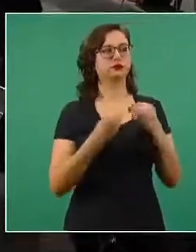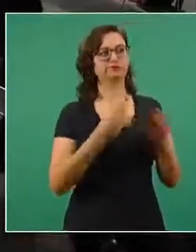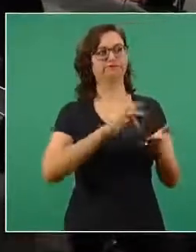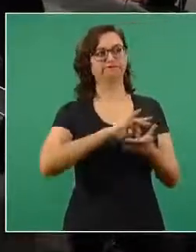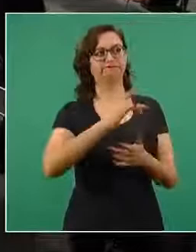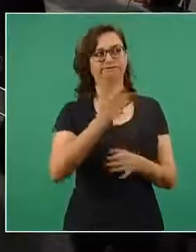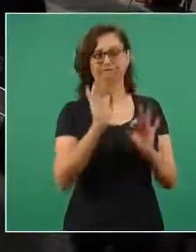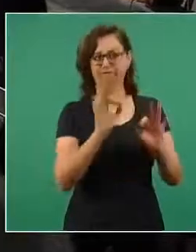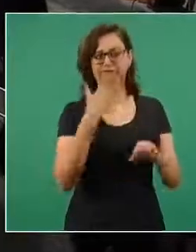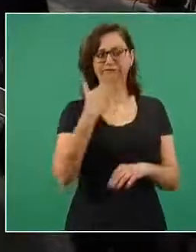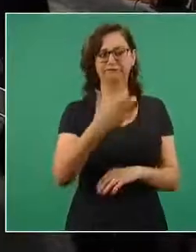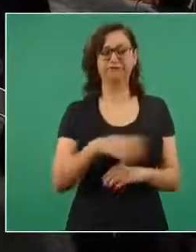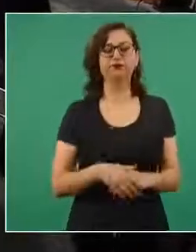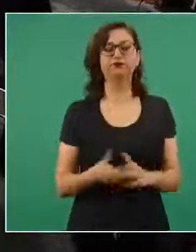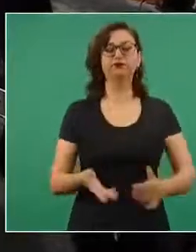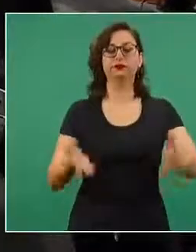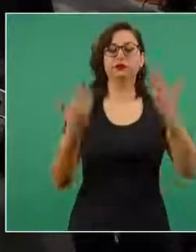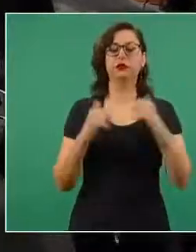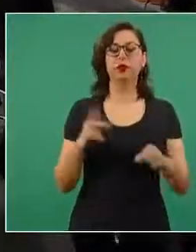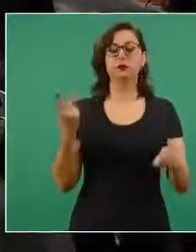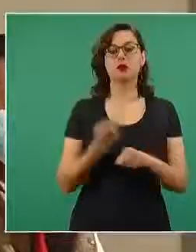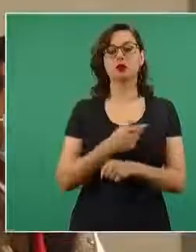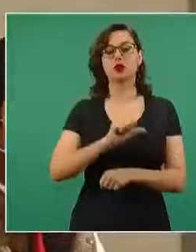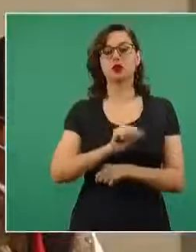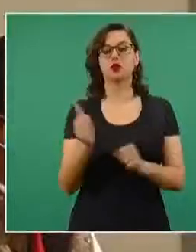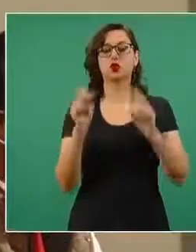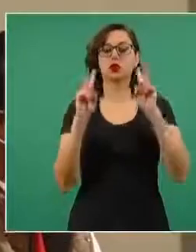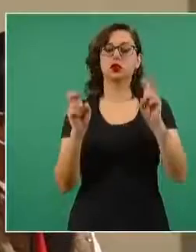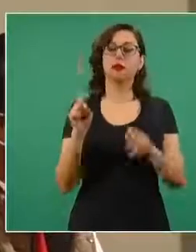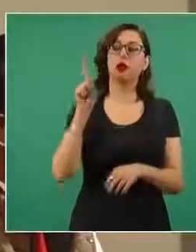llegado mucha información de Veracruz,